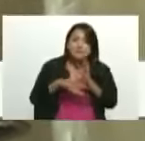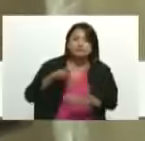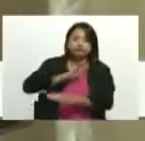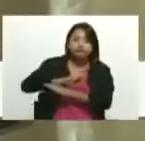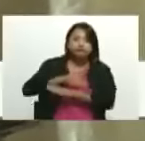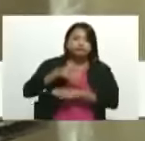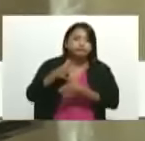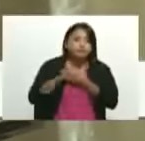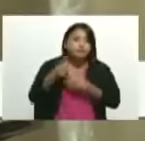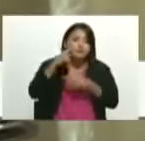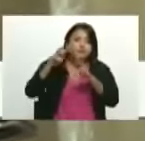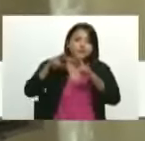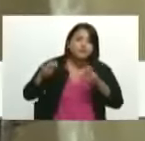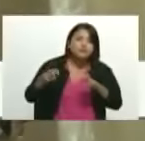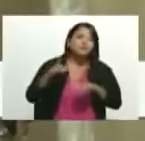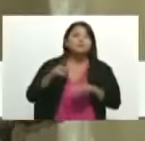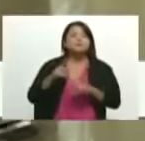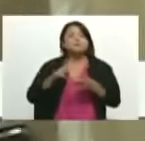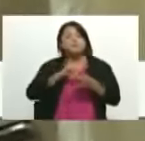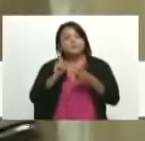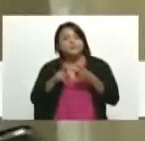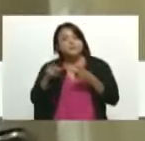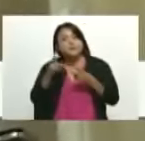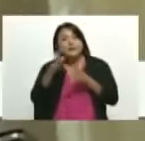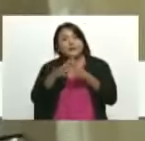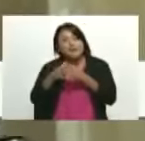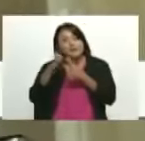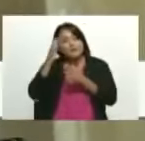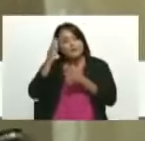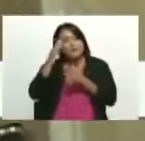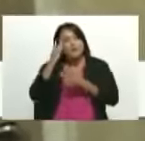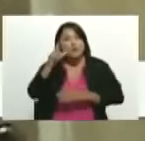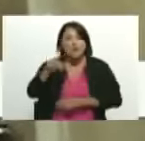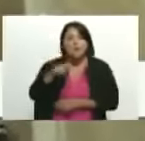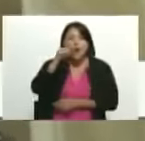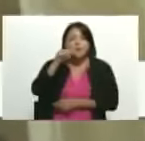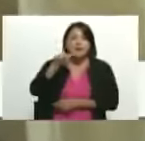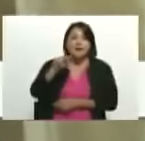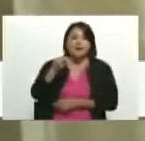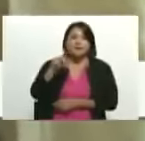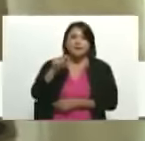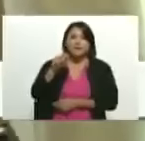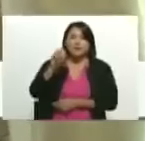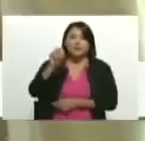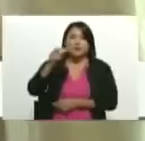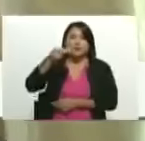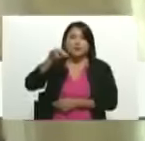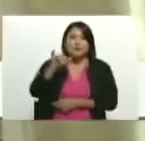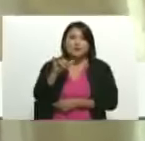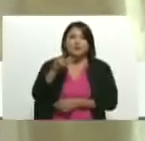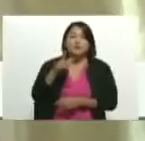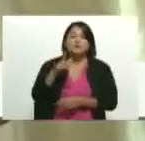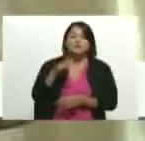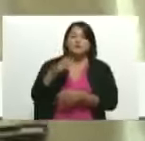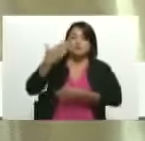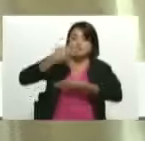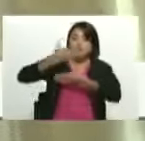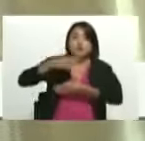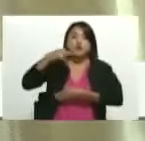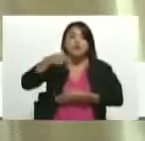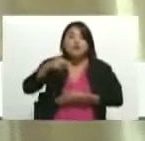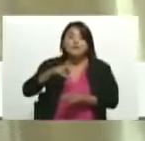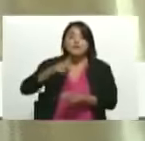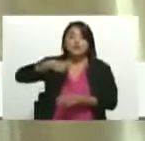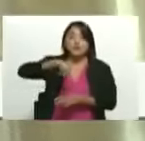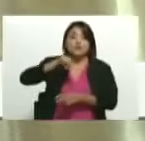sabemos que Estados Unidos, precisamente Anthony Blinken, ha dado como plazo noviembre para una